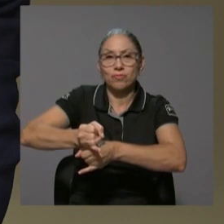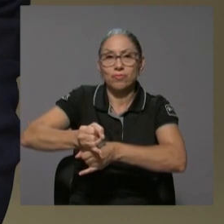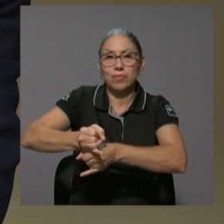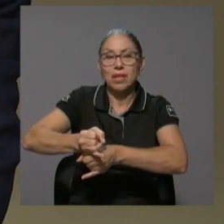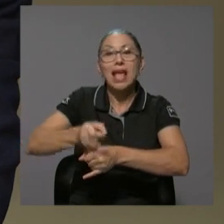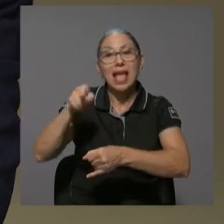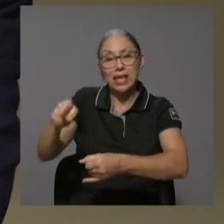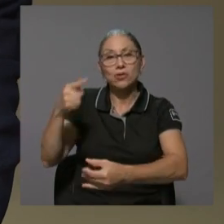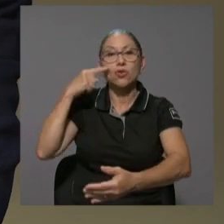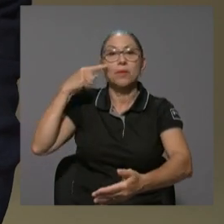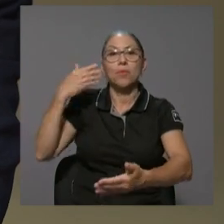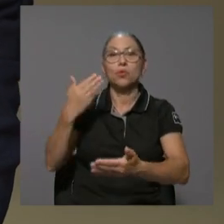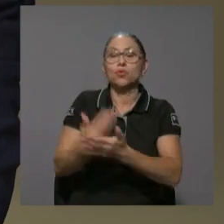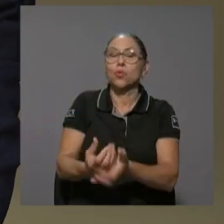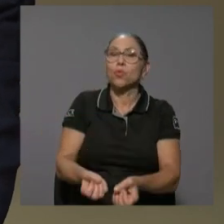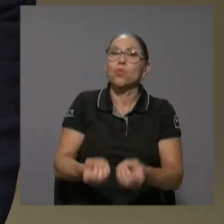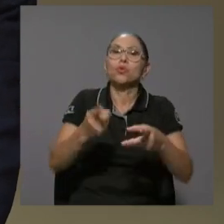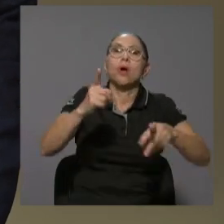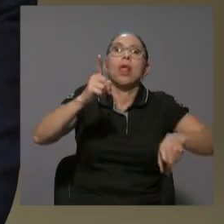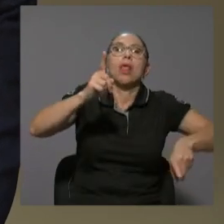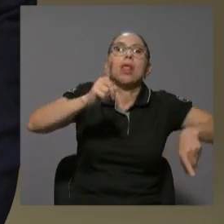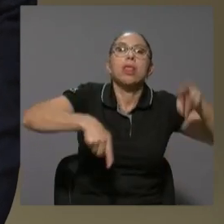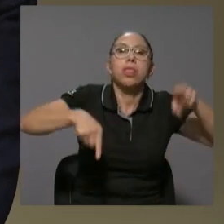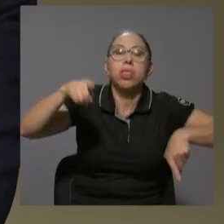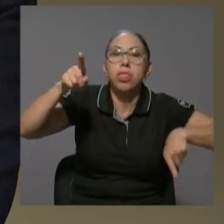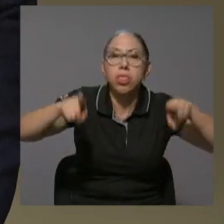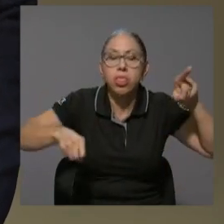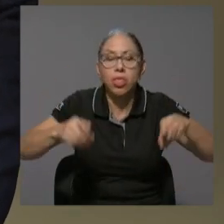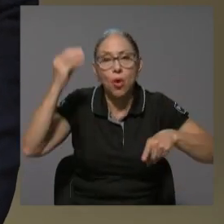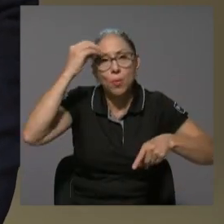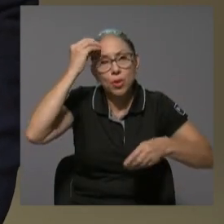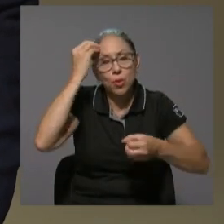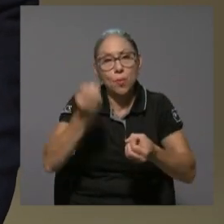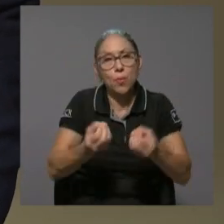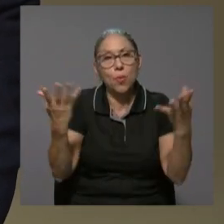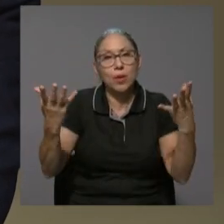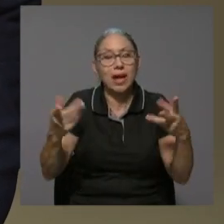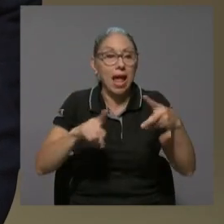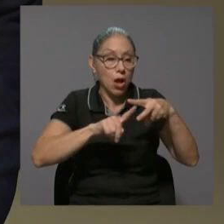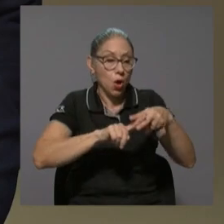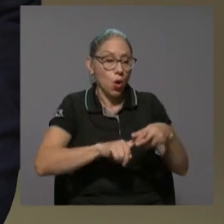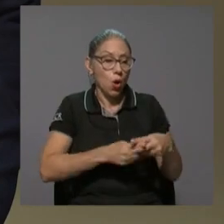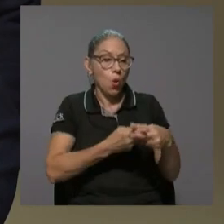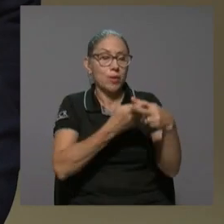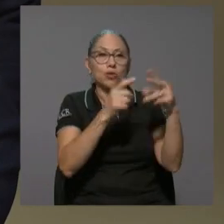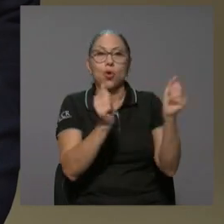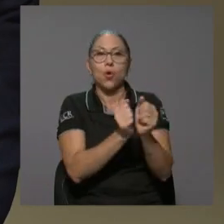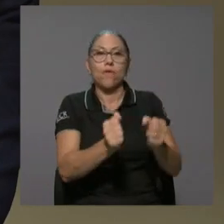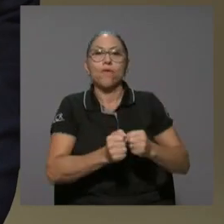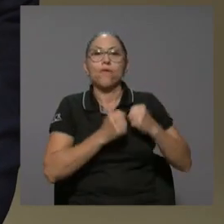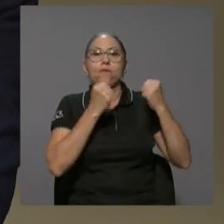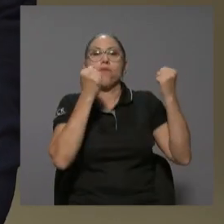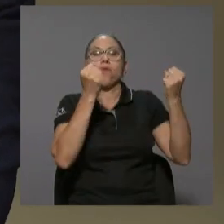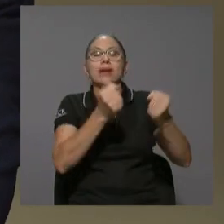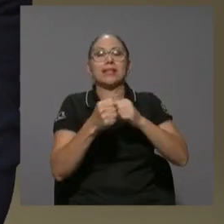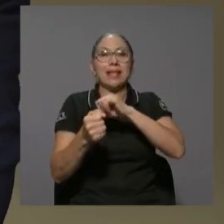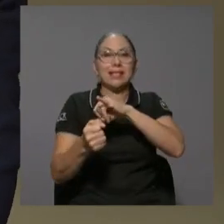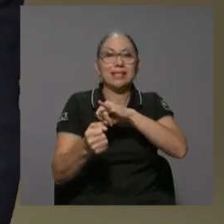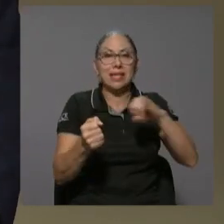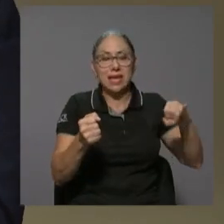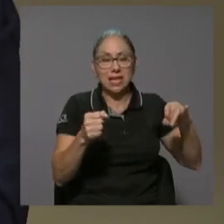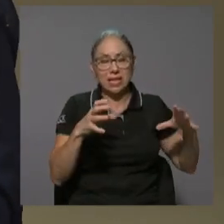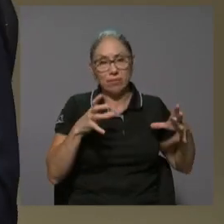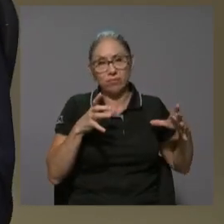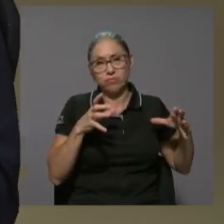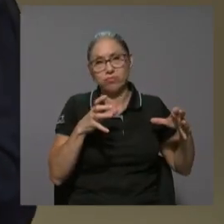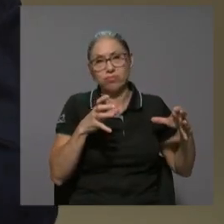pública, comenzó con un gran ímpetu de izquierdas, se produjo un proyecto constitucional que